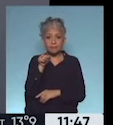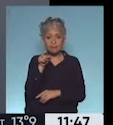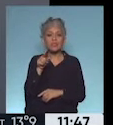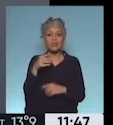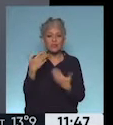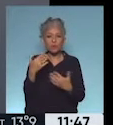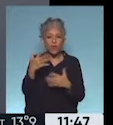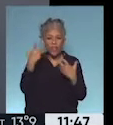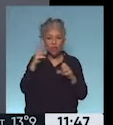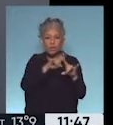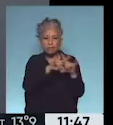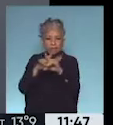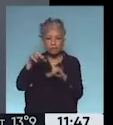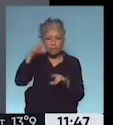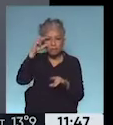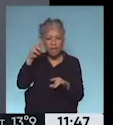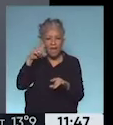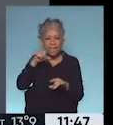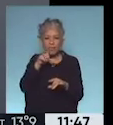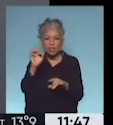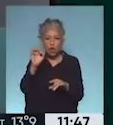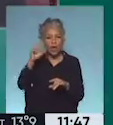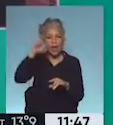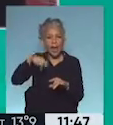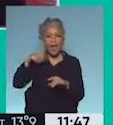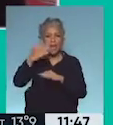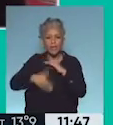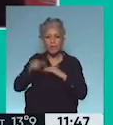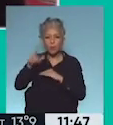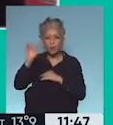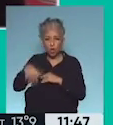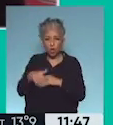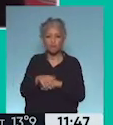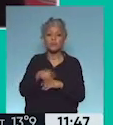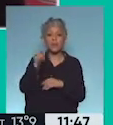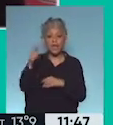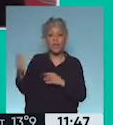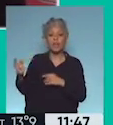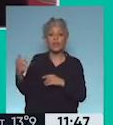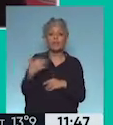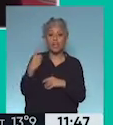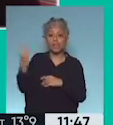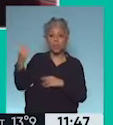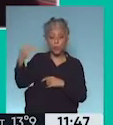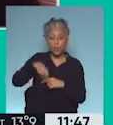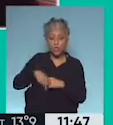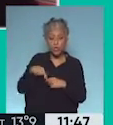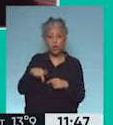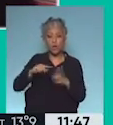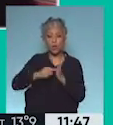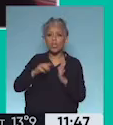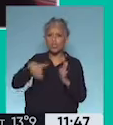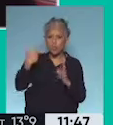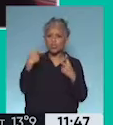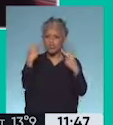peritoenlimites.com. Y Muñoz, su director, que desde San Juan vino para Buenos Aires para dirigirlo y después anduvo por todo el